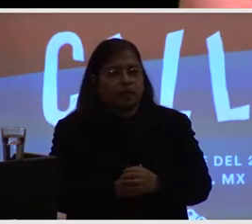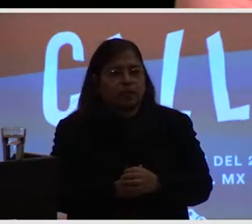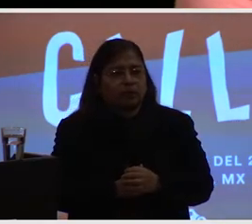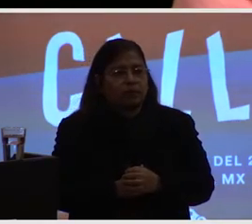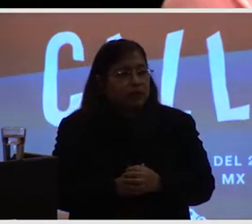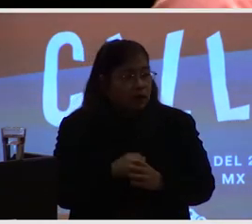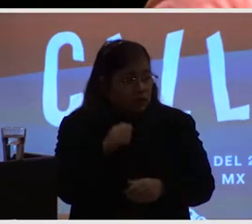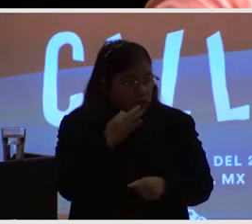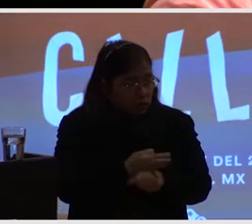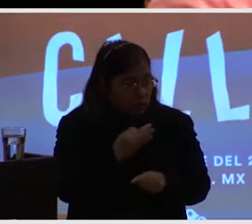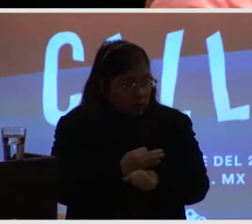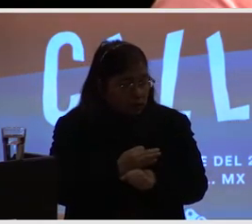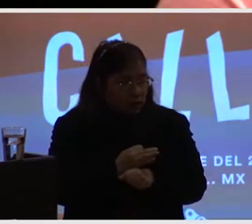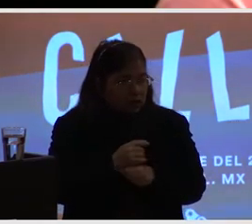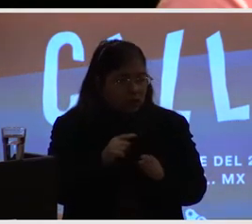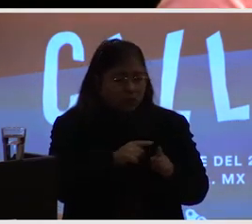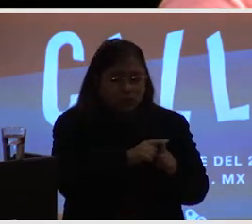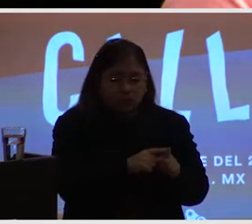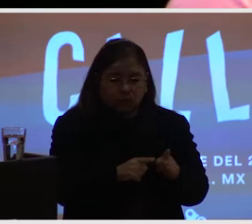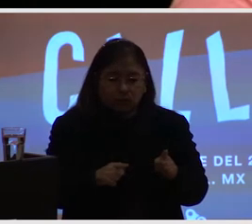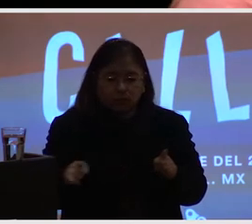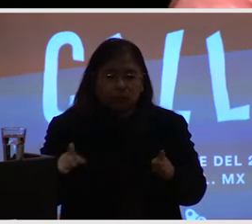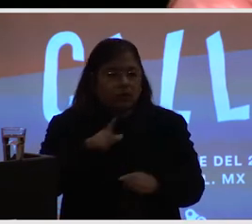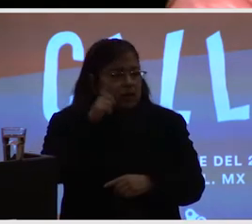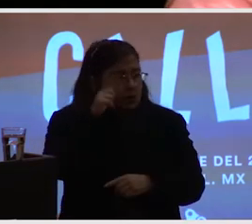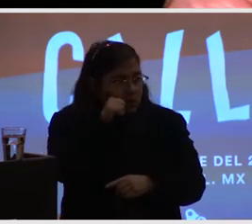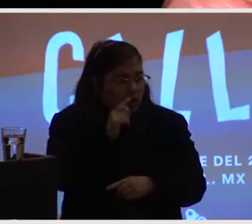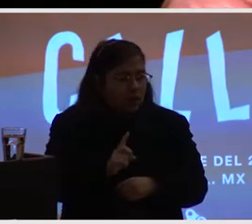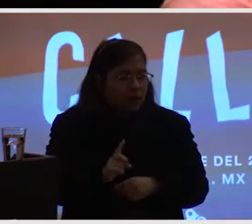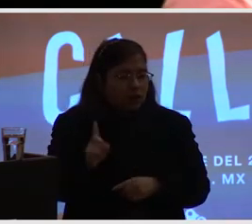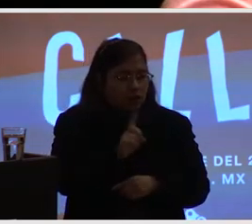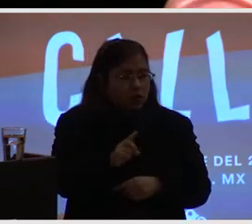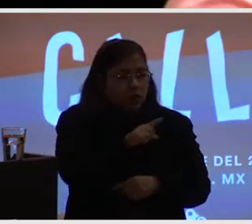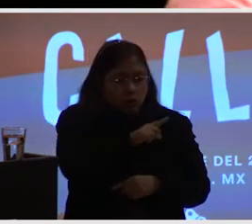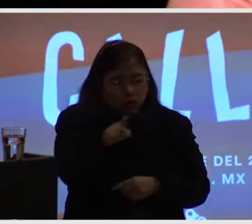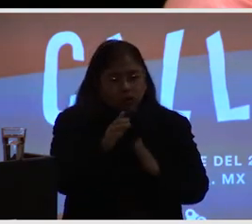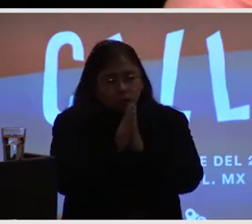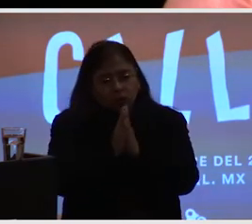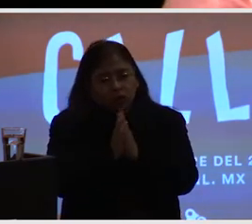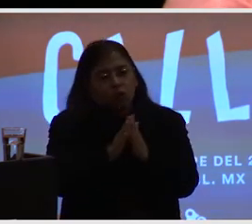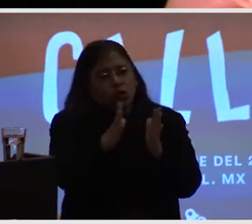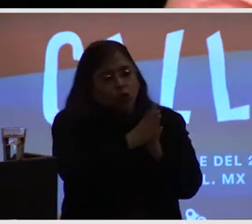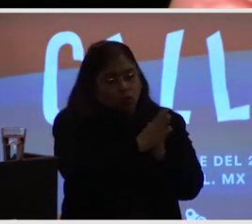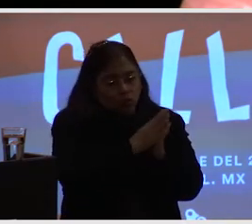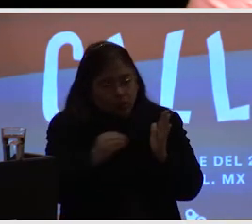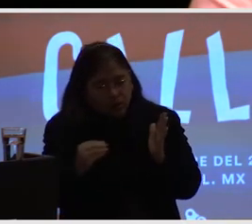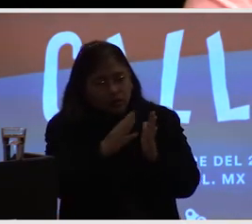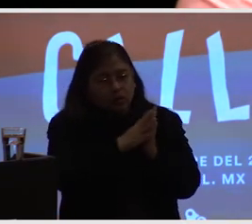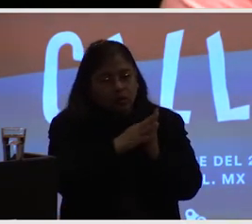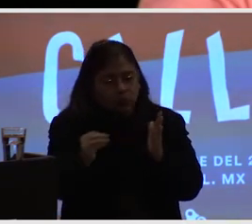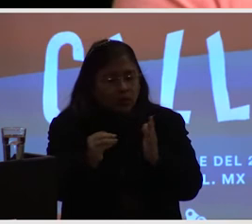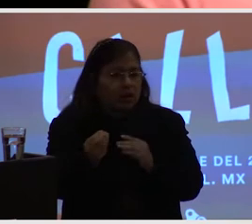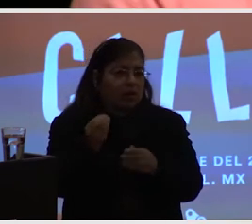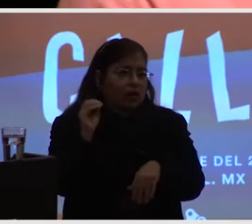les invitamos a que las discusiones a lo largo del día y mañana también las publiquen en sus redes sociales con principalmente dos